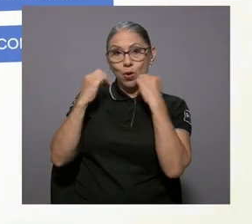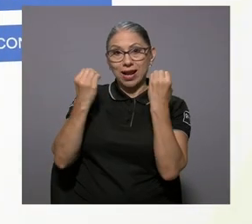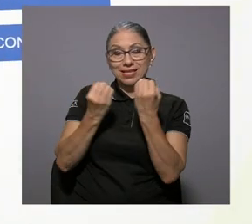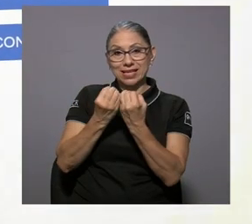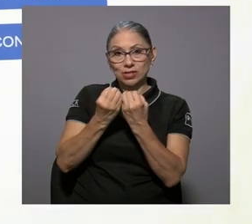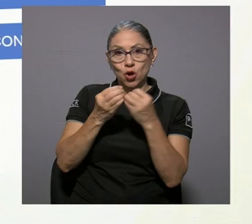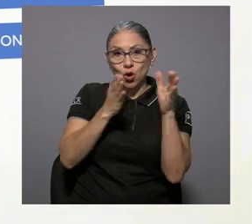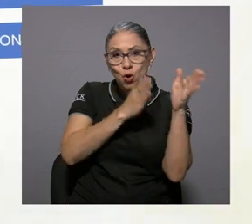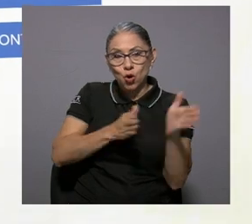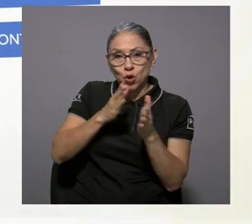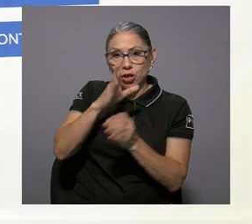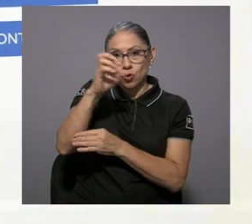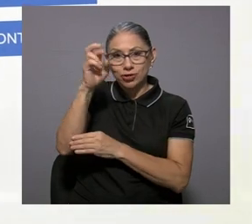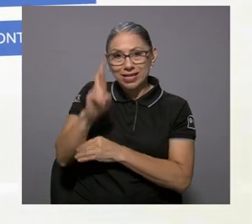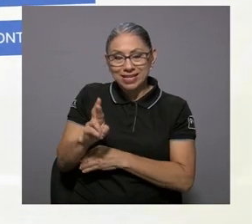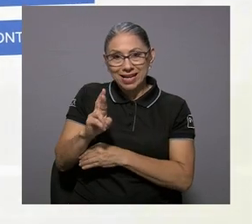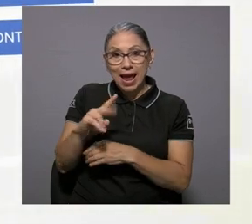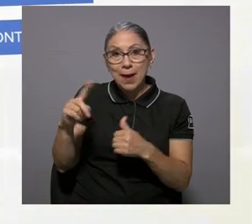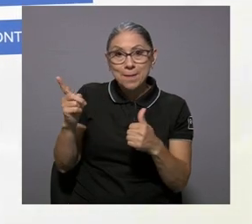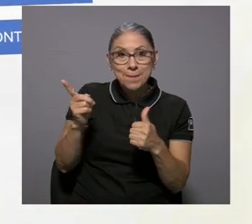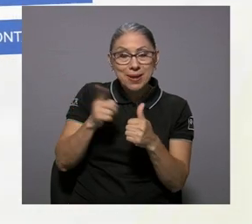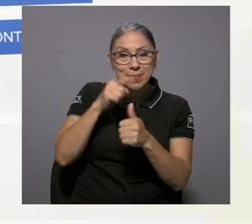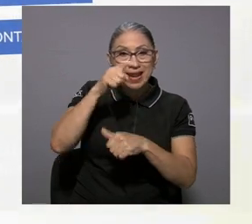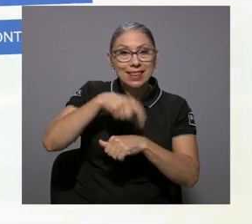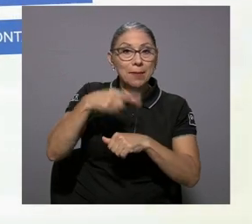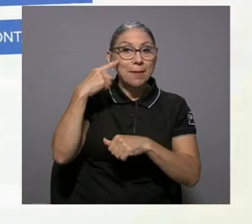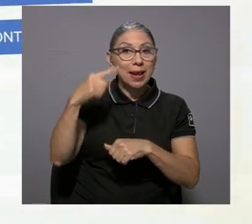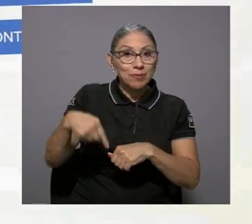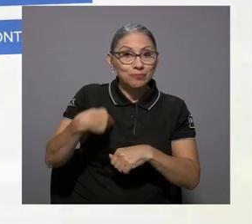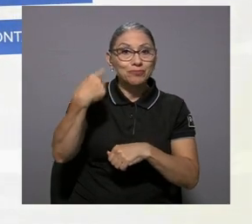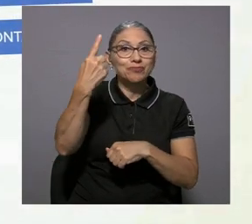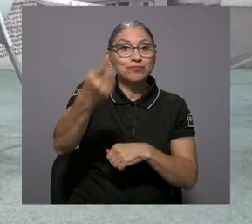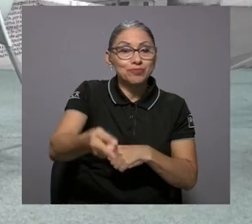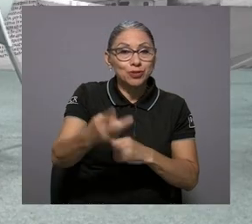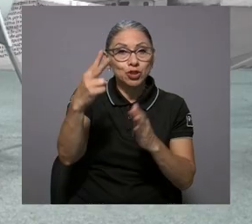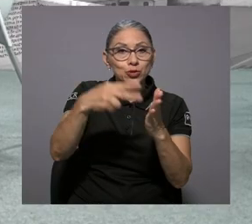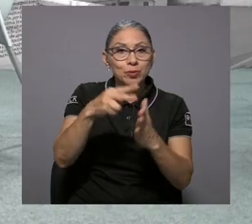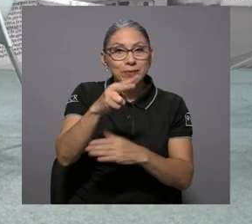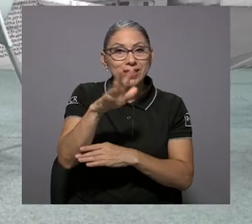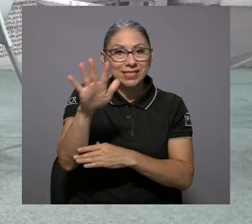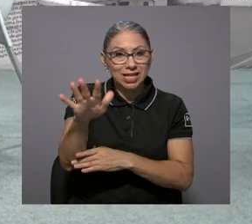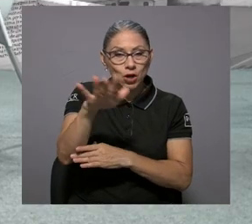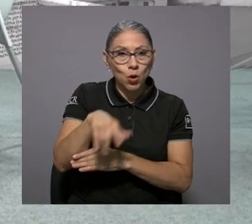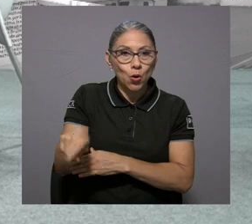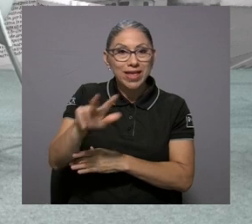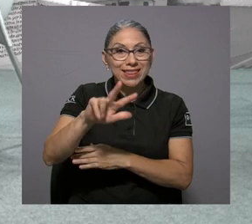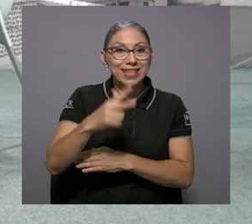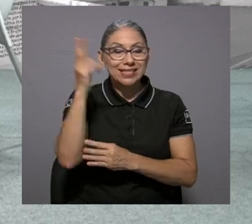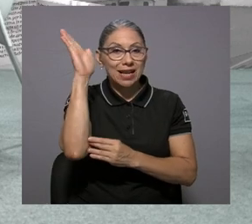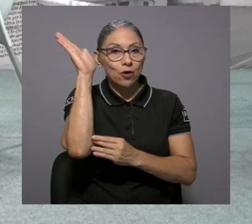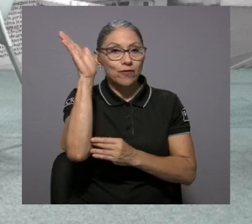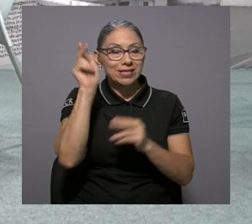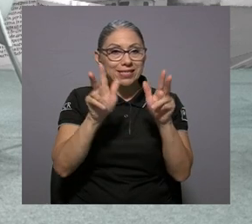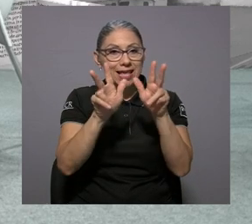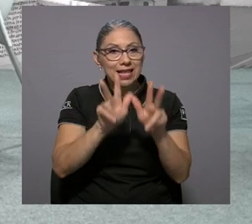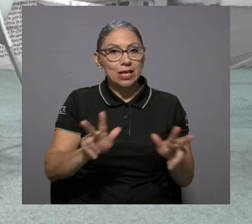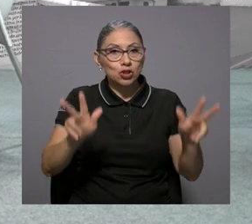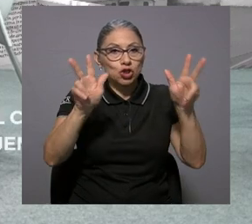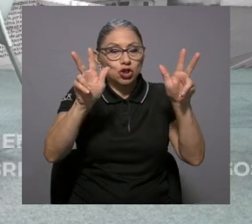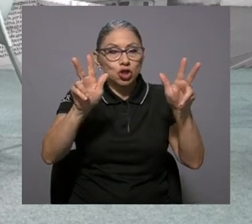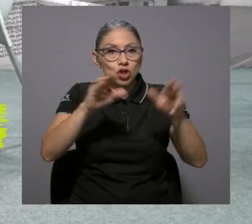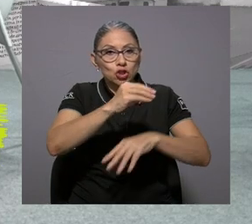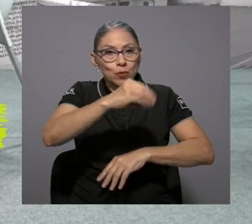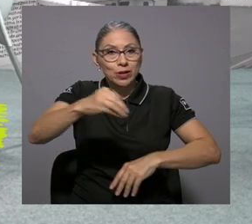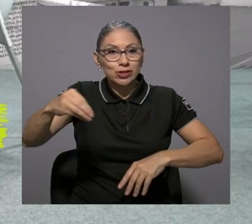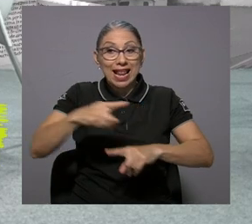etapa hacia NISA, que será en 2025, la tercera conferencia de Naciones Unidas sobre el océano. Pero el evento